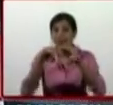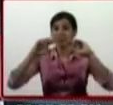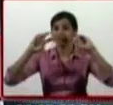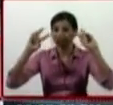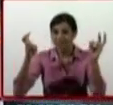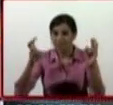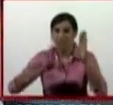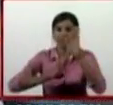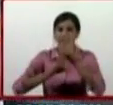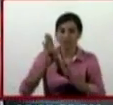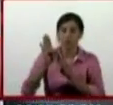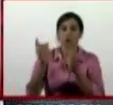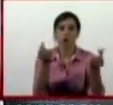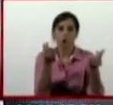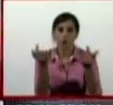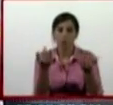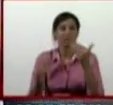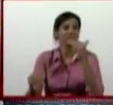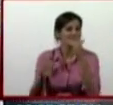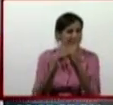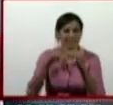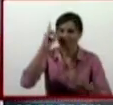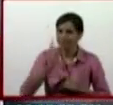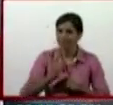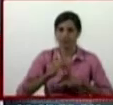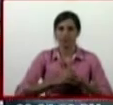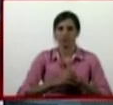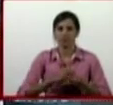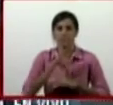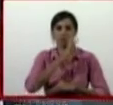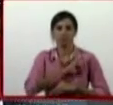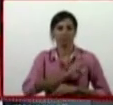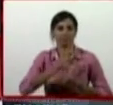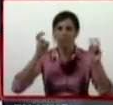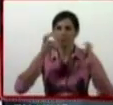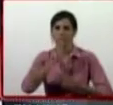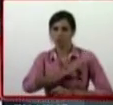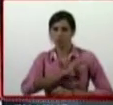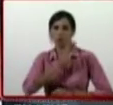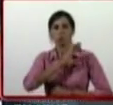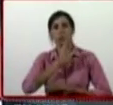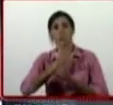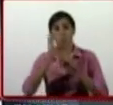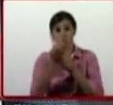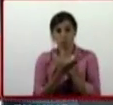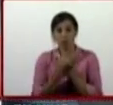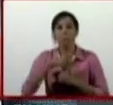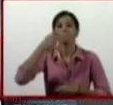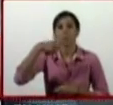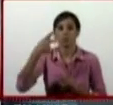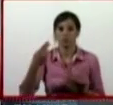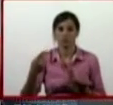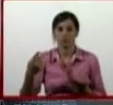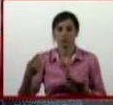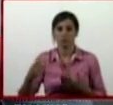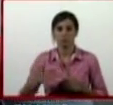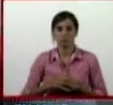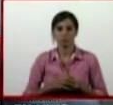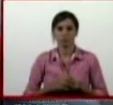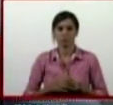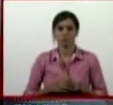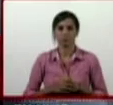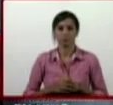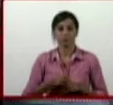del desarrollo económico, social, cultural, político de